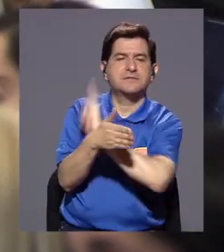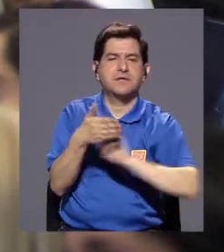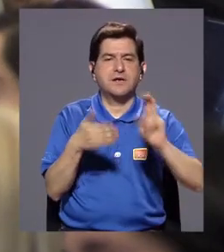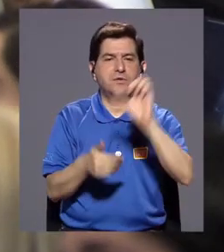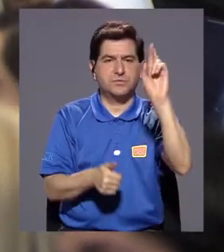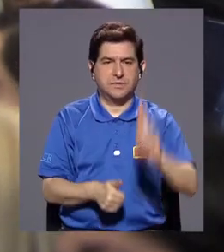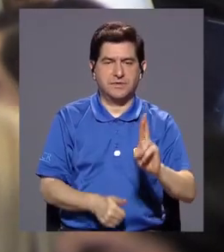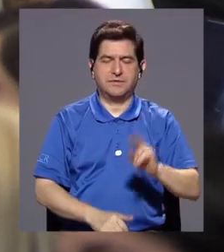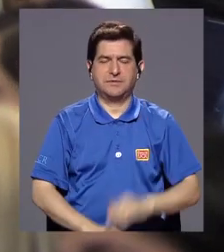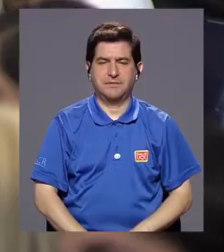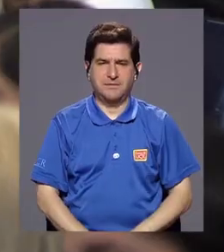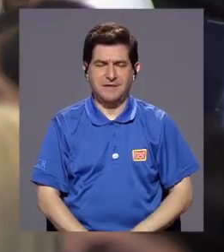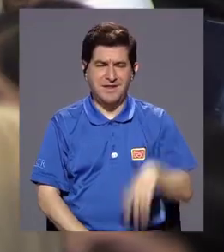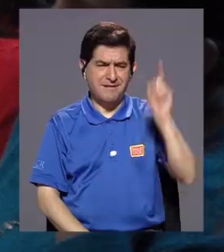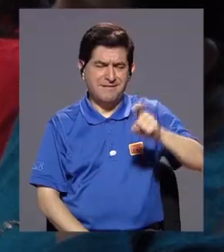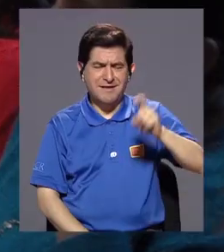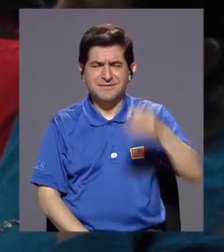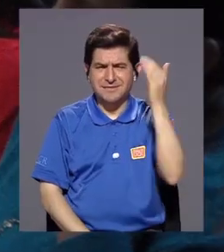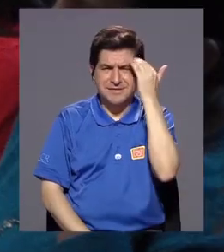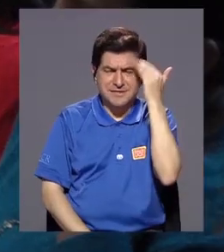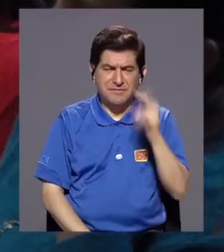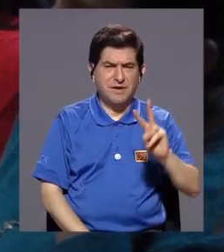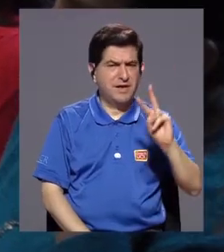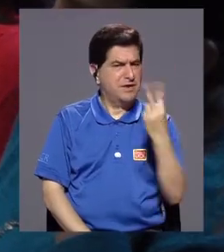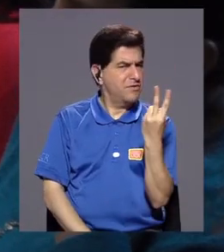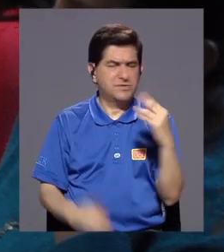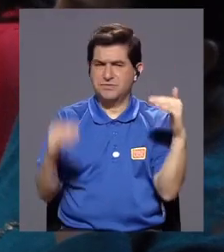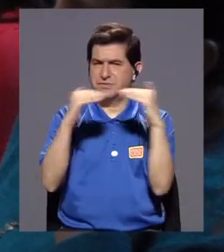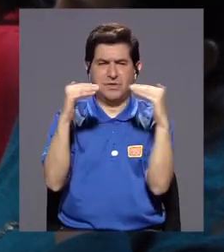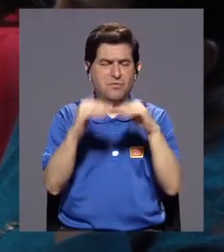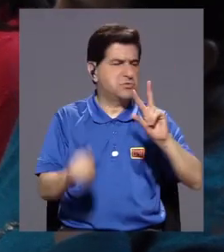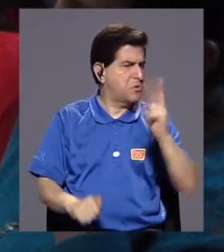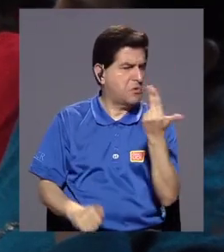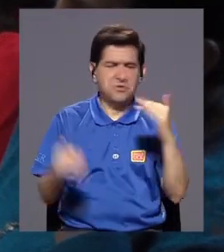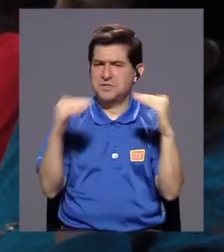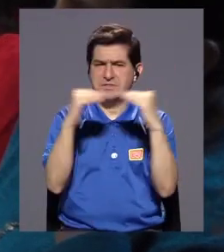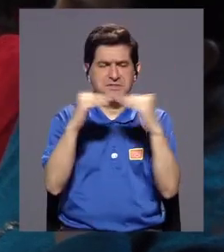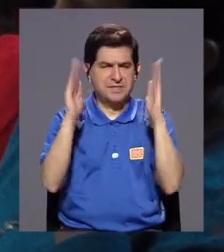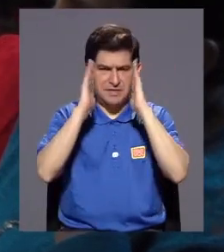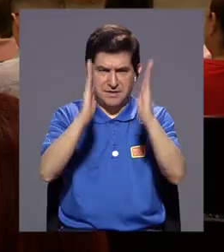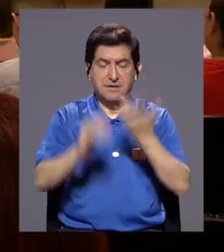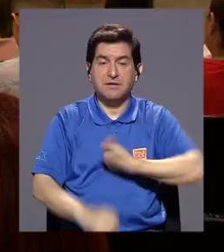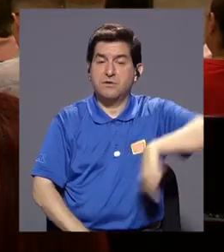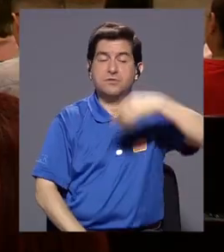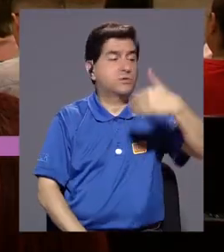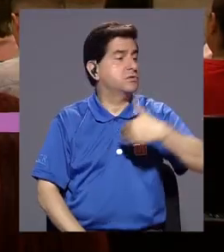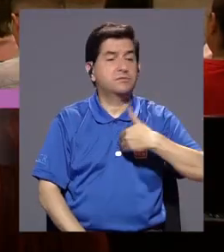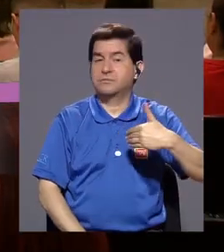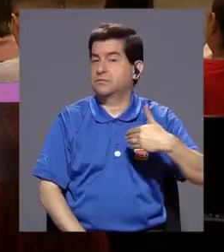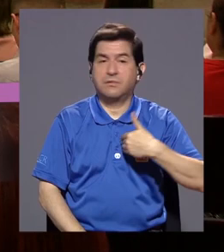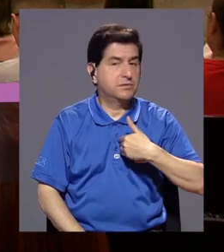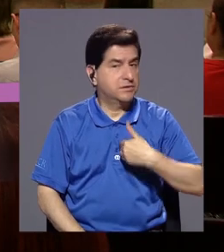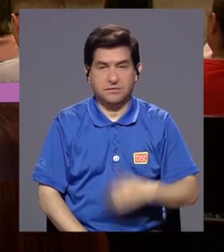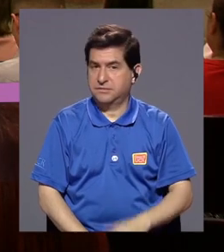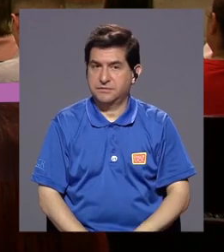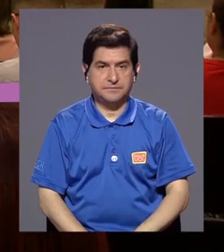la Universidad de Costa Rica. Tenemos que tener claro que no es un segundo nivel ni un tercer nivel de atención y que nosotros no